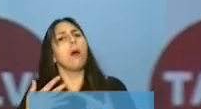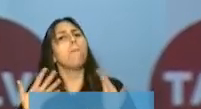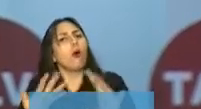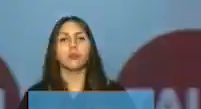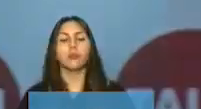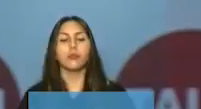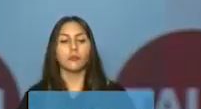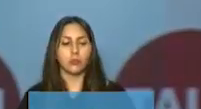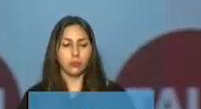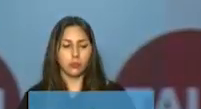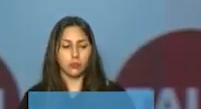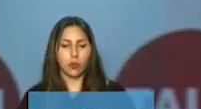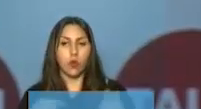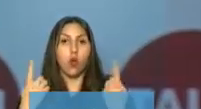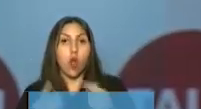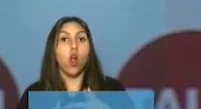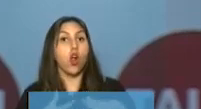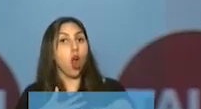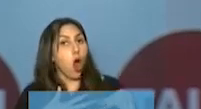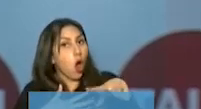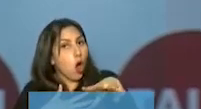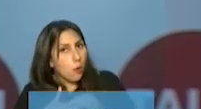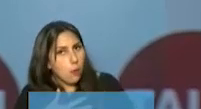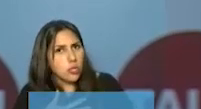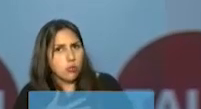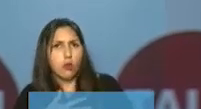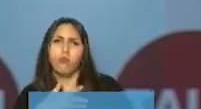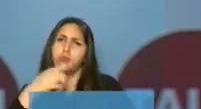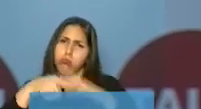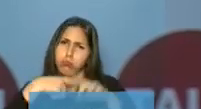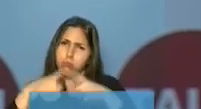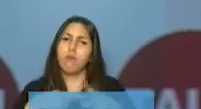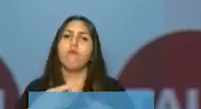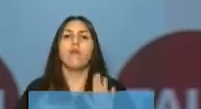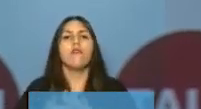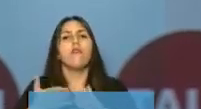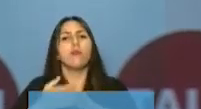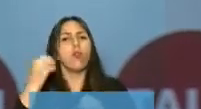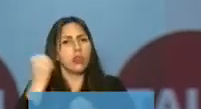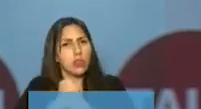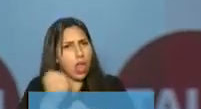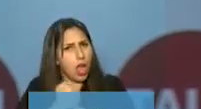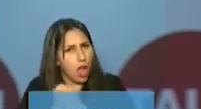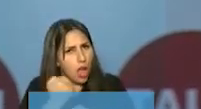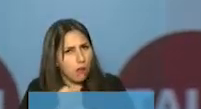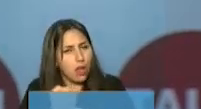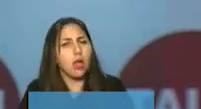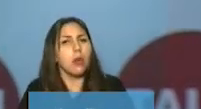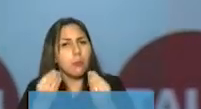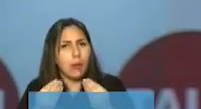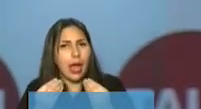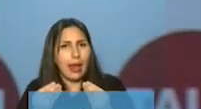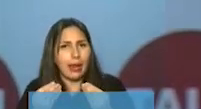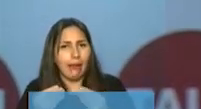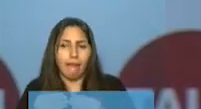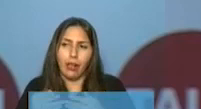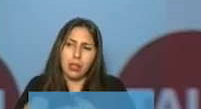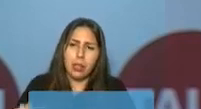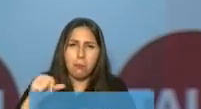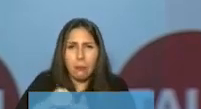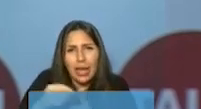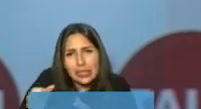nuevo gobierno. Nuestro compromiso está intacto, vamos a trabajar para dejar atrás el paisito